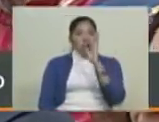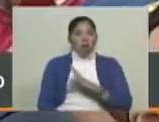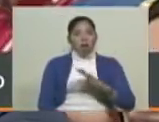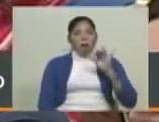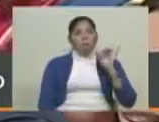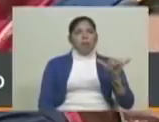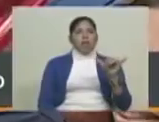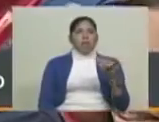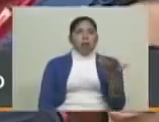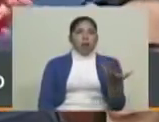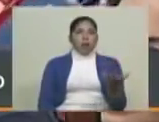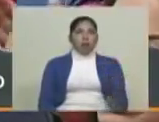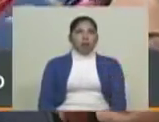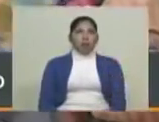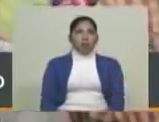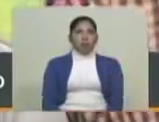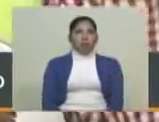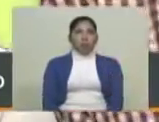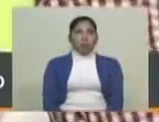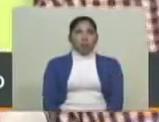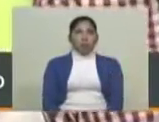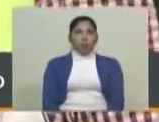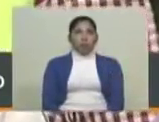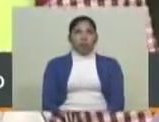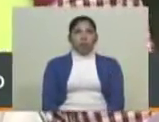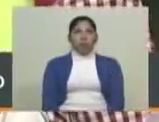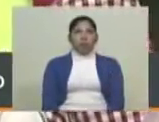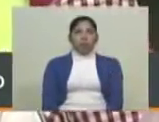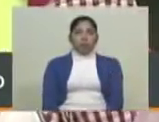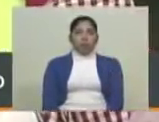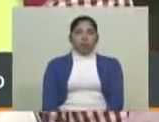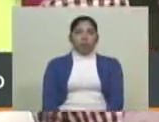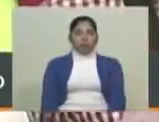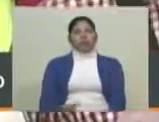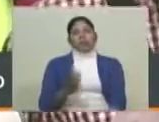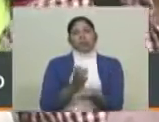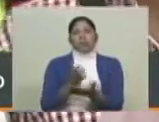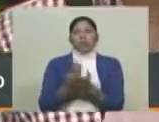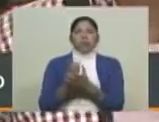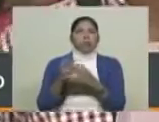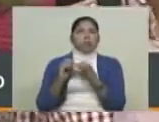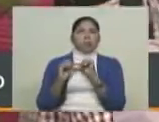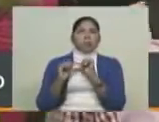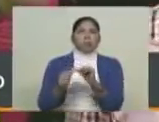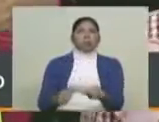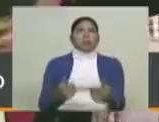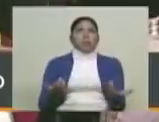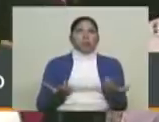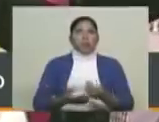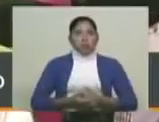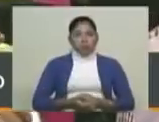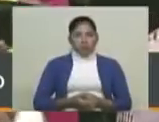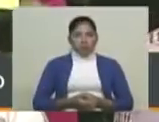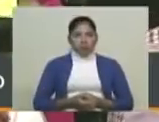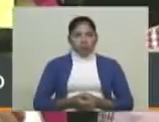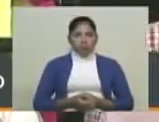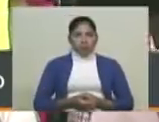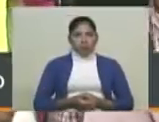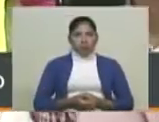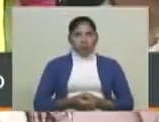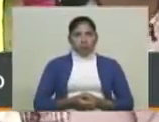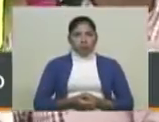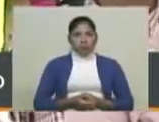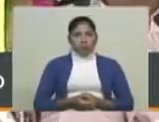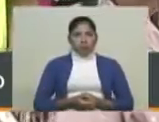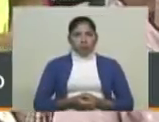burguesía que ha medrado toda la vida y ha vivido, ¿de qué? De esclavizar a los